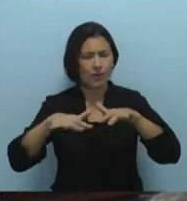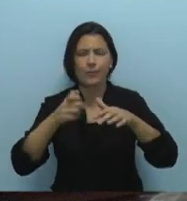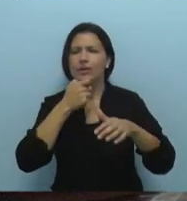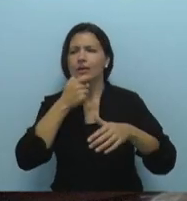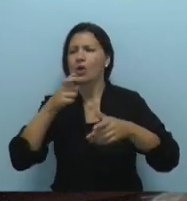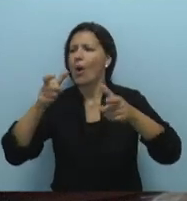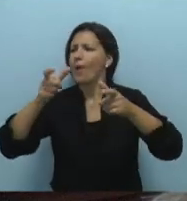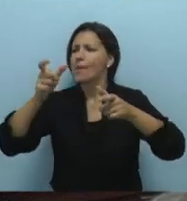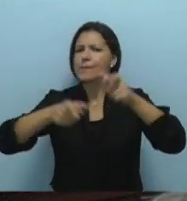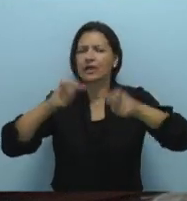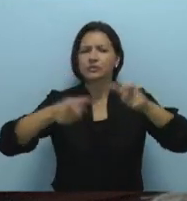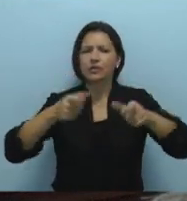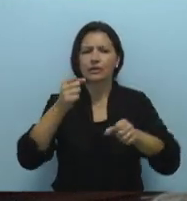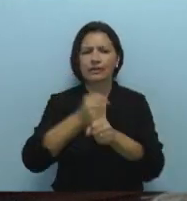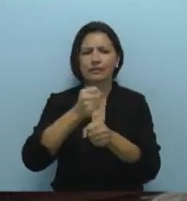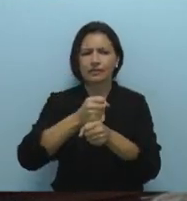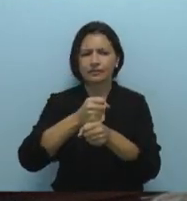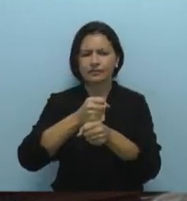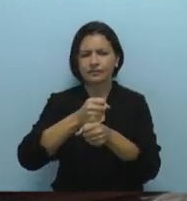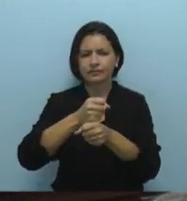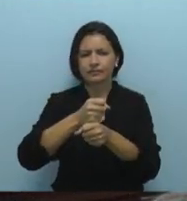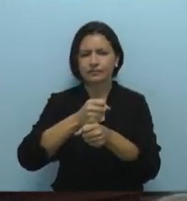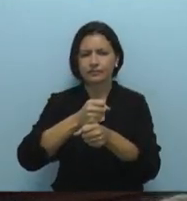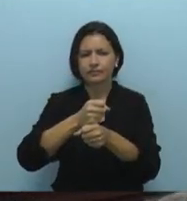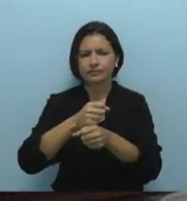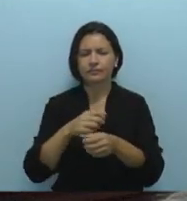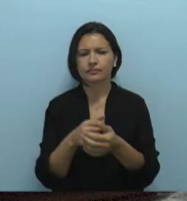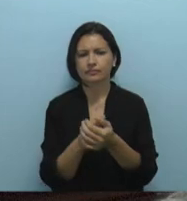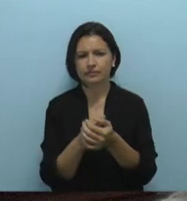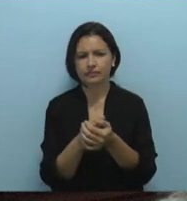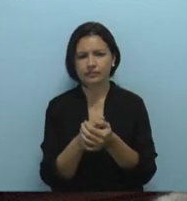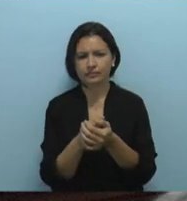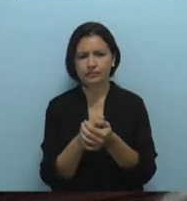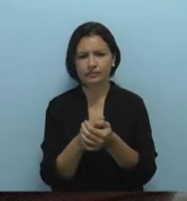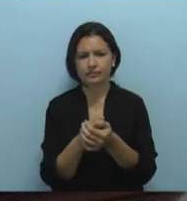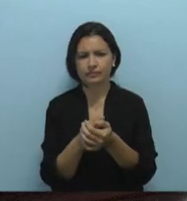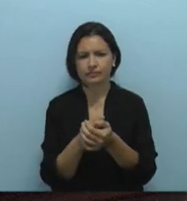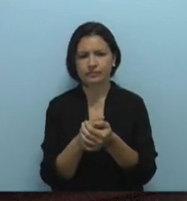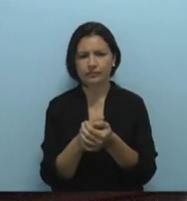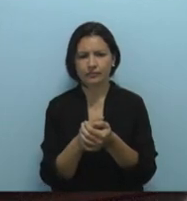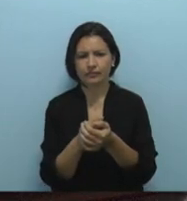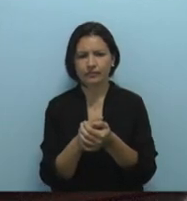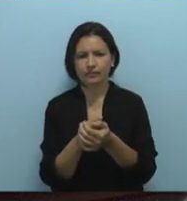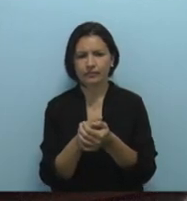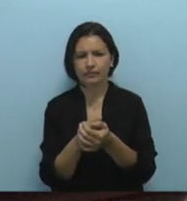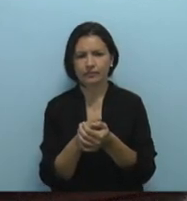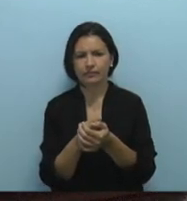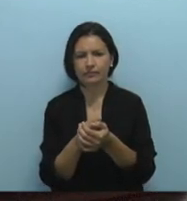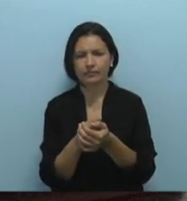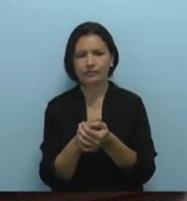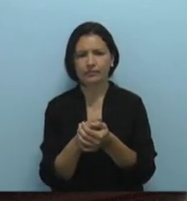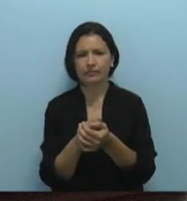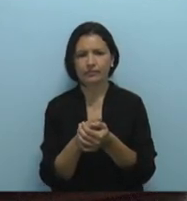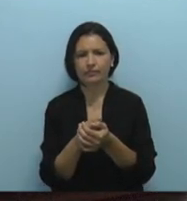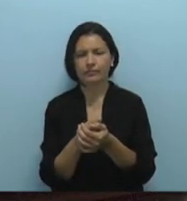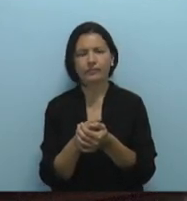ciudadanos involucrados, estamos hablando de ciudadanos que, por supuesto, que están interesados en la cosa pública. Entonces, ¿qué